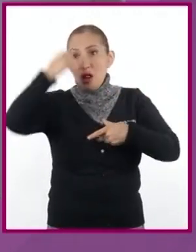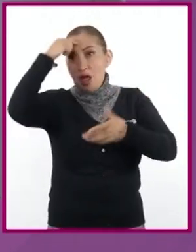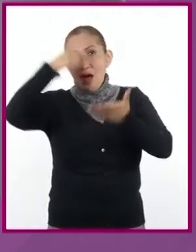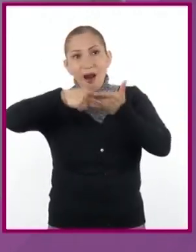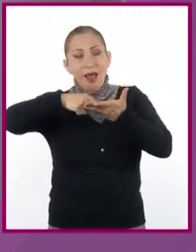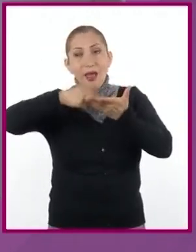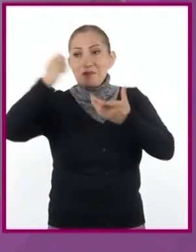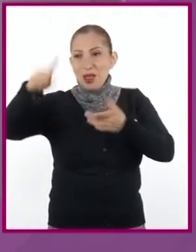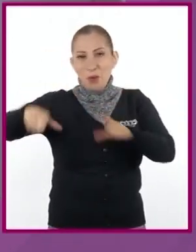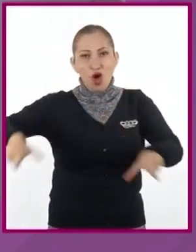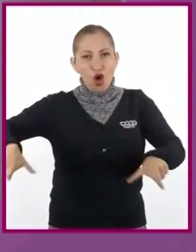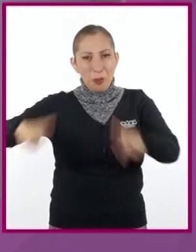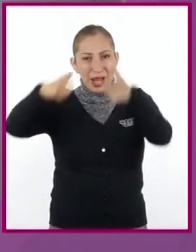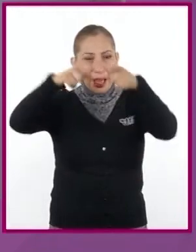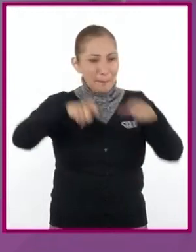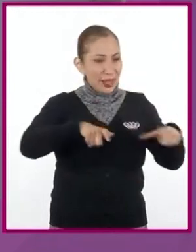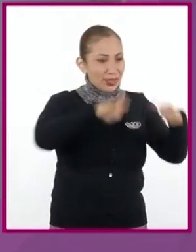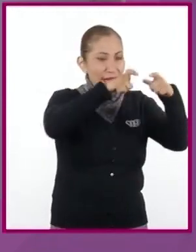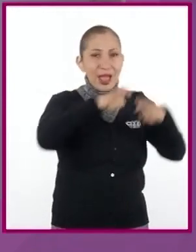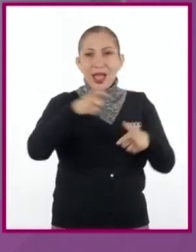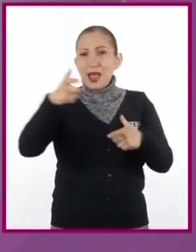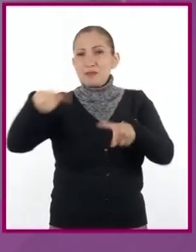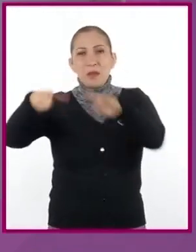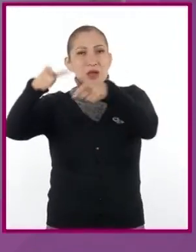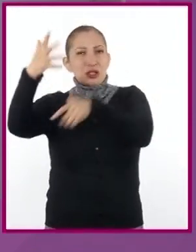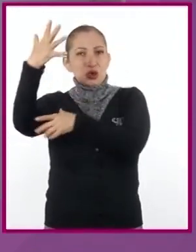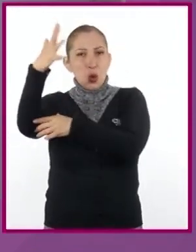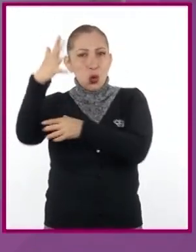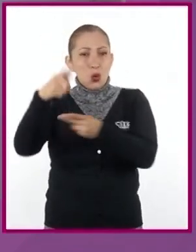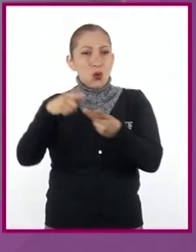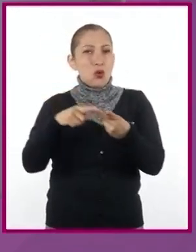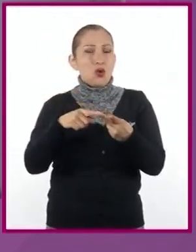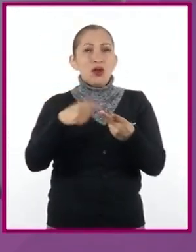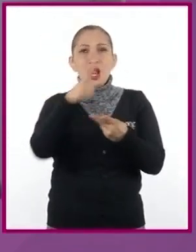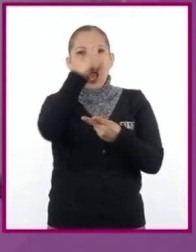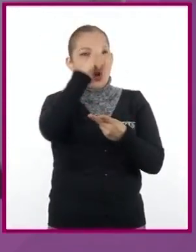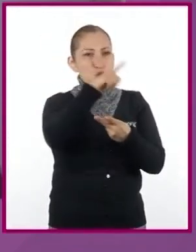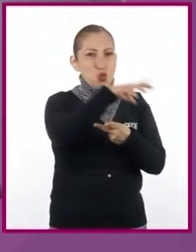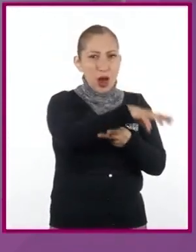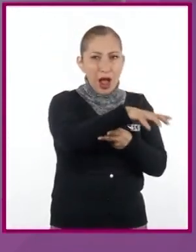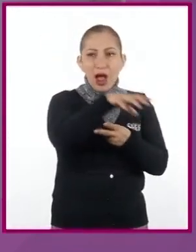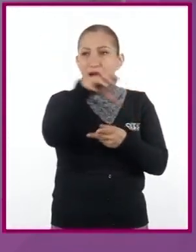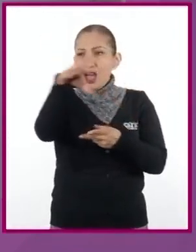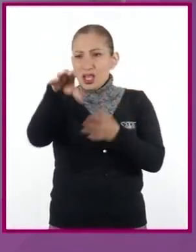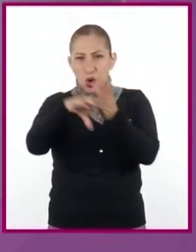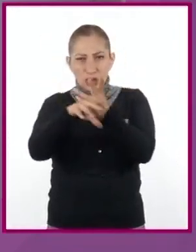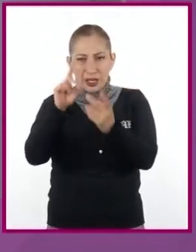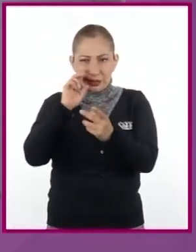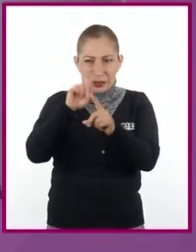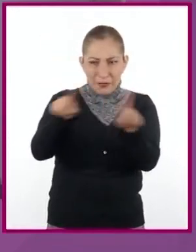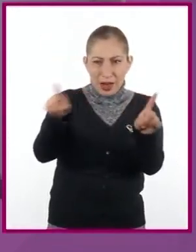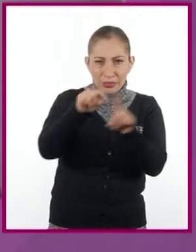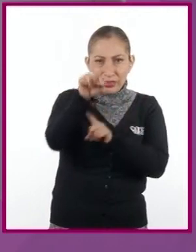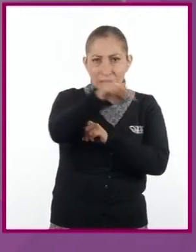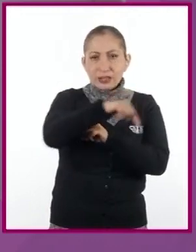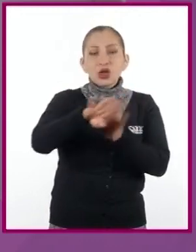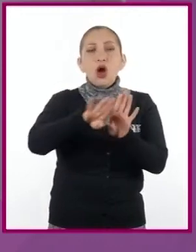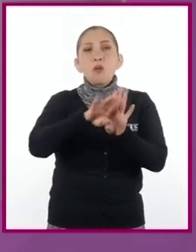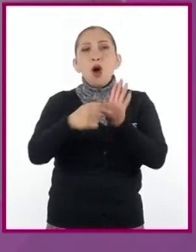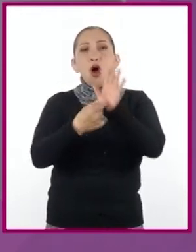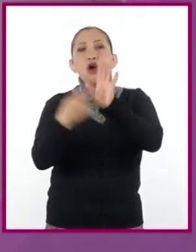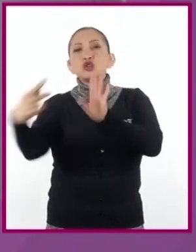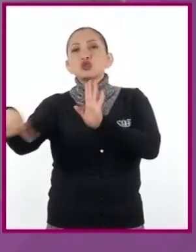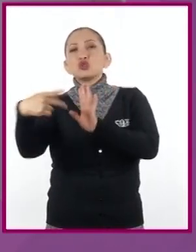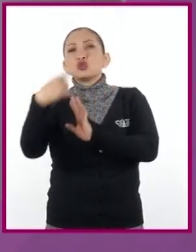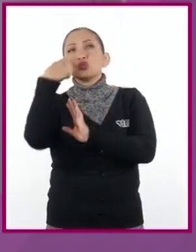estas pirámides del sol y de la luna y de todas esas cosas, pues representan como la cosmovisión